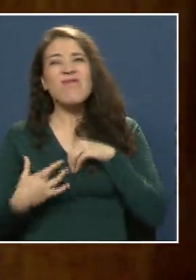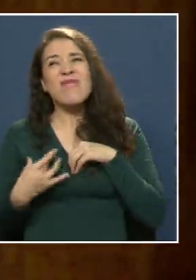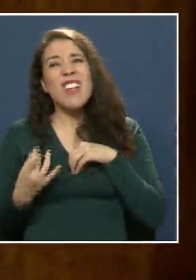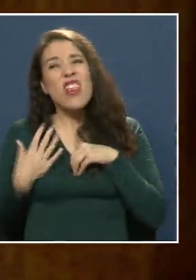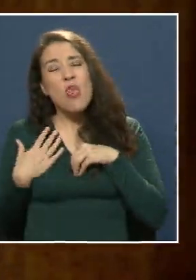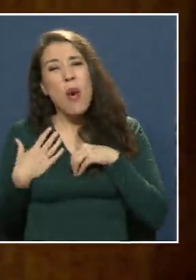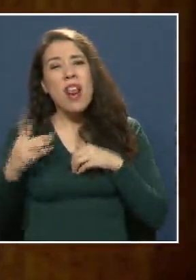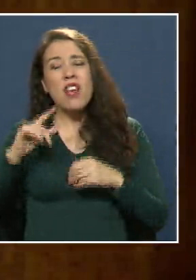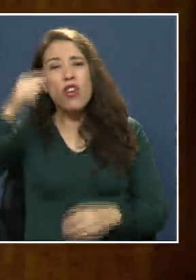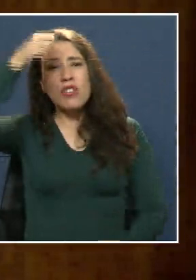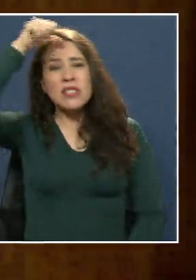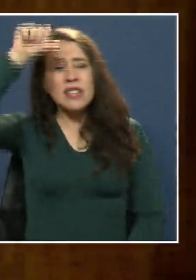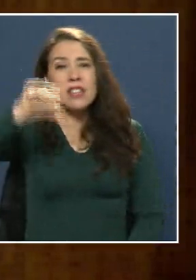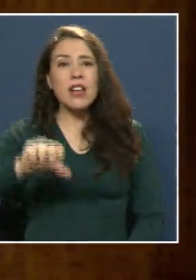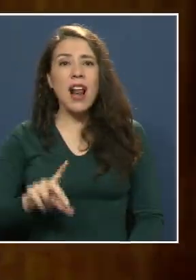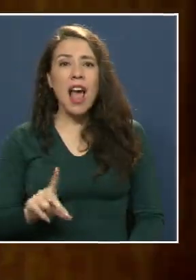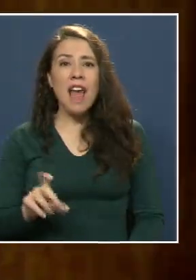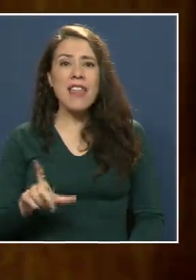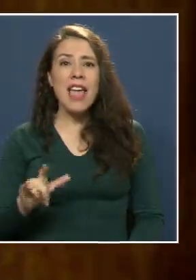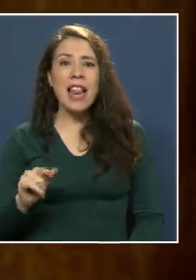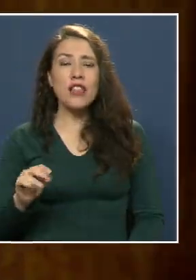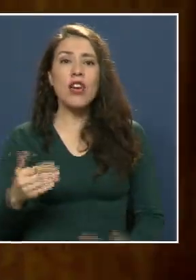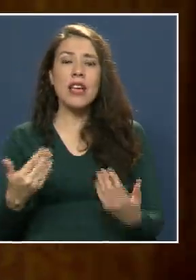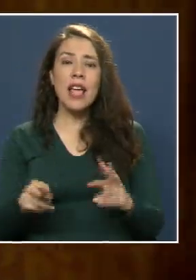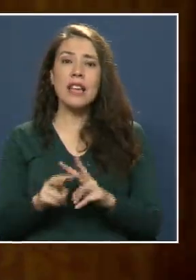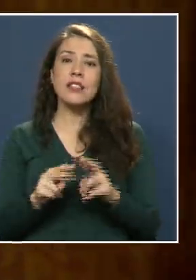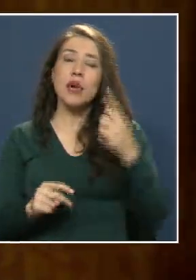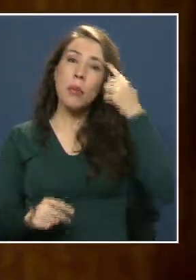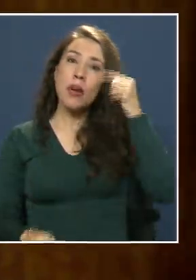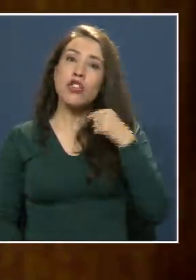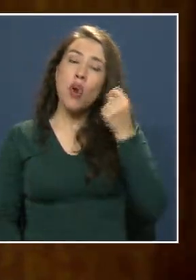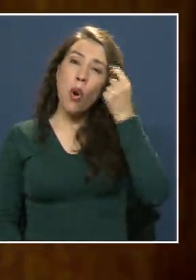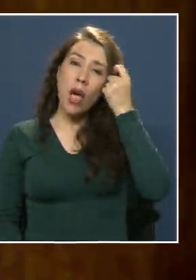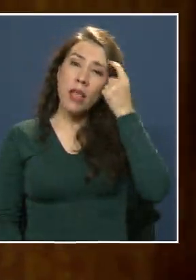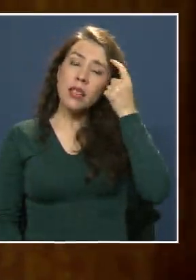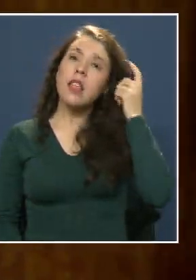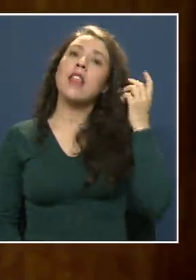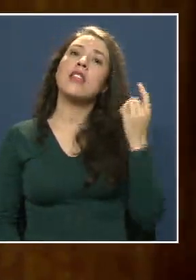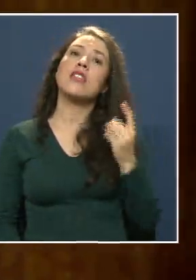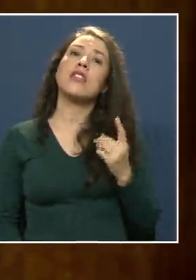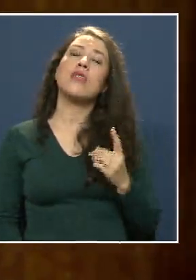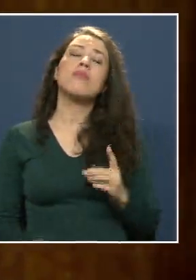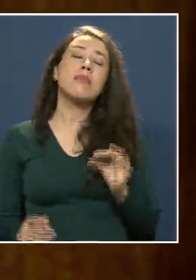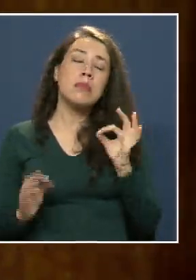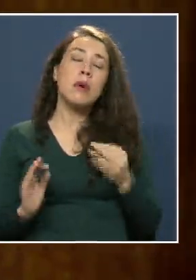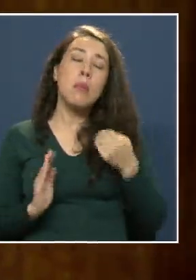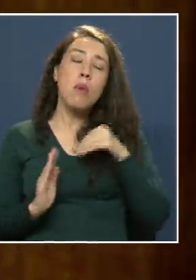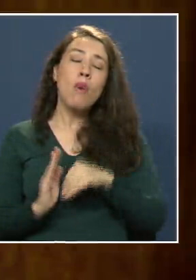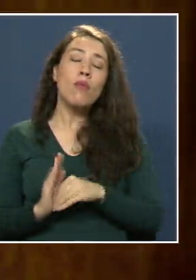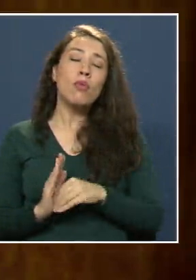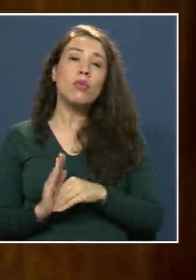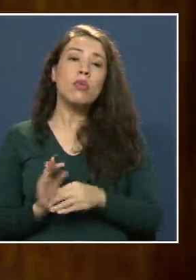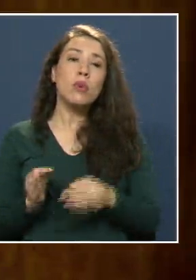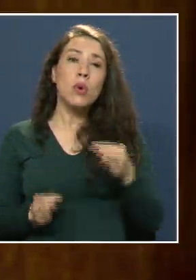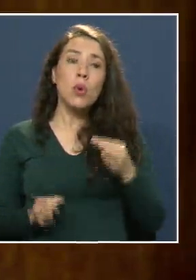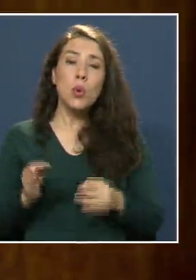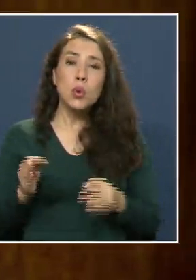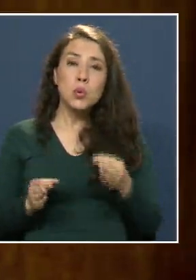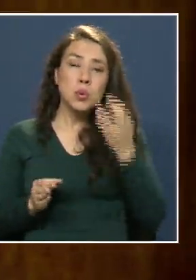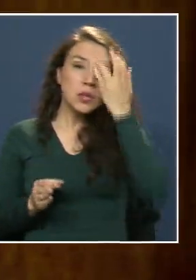poder sancionar aquellos delitos que ya fueron cometidos, pero entiendo el profundo concepto de justicia que detrás de